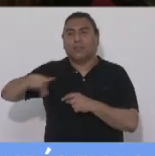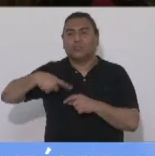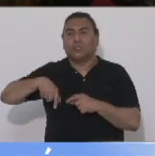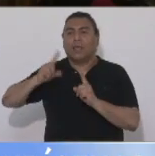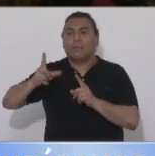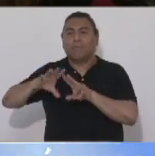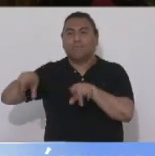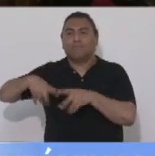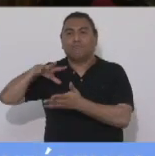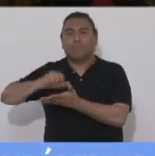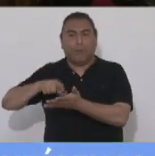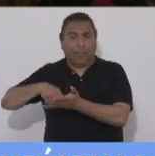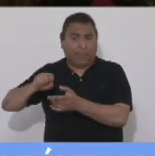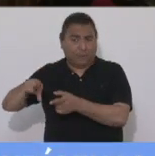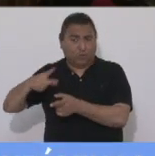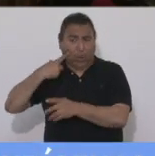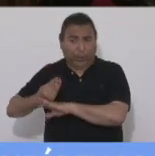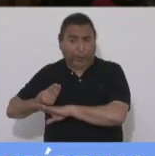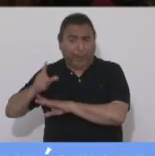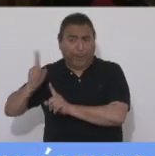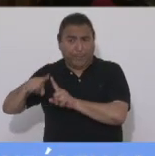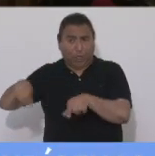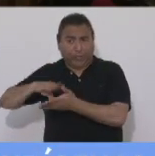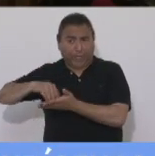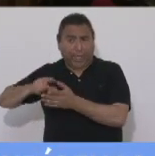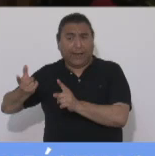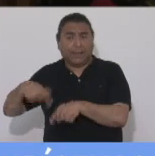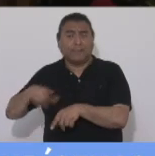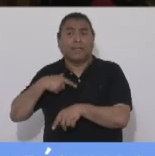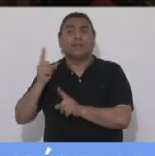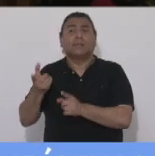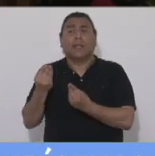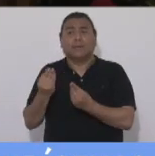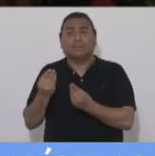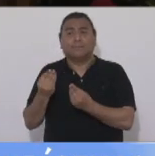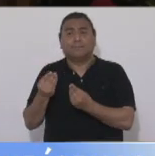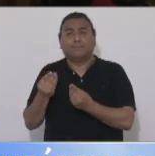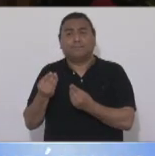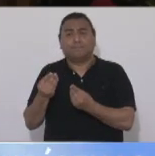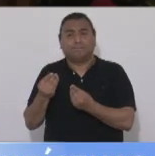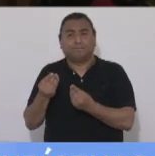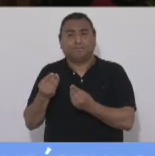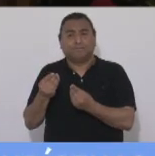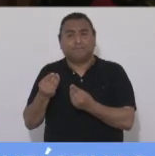propiedad comunitaria de las tierras que ocupan, como así también